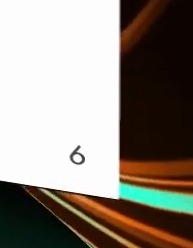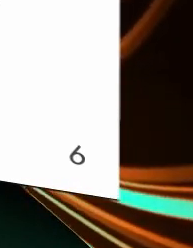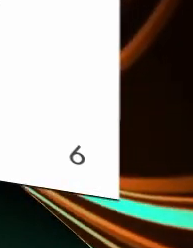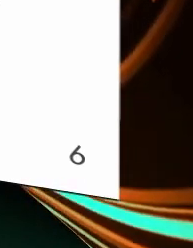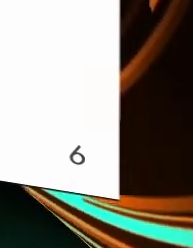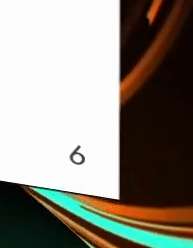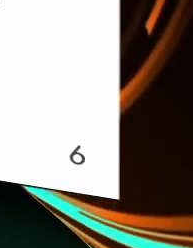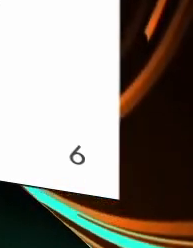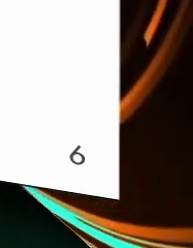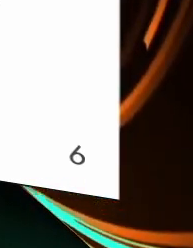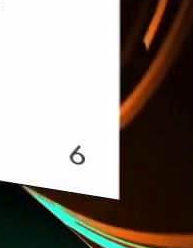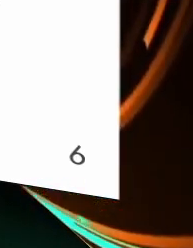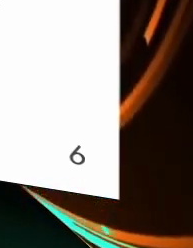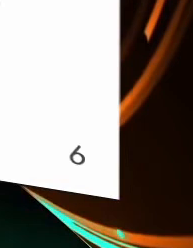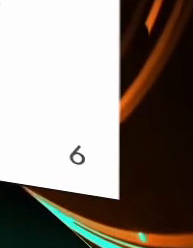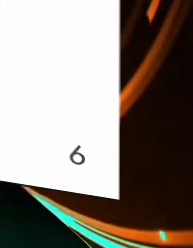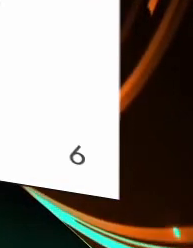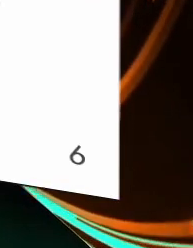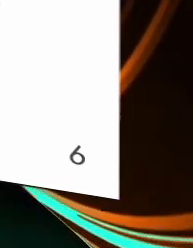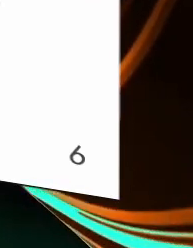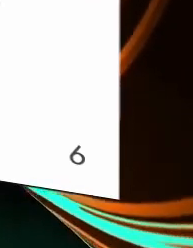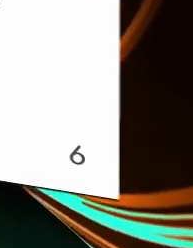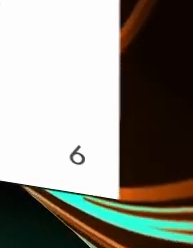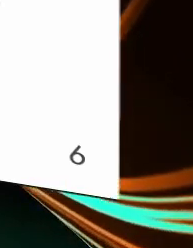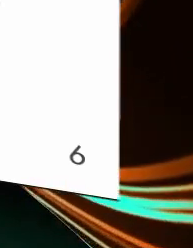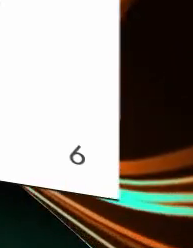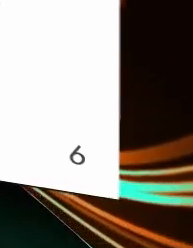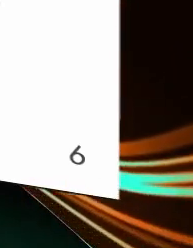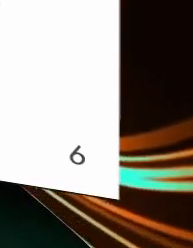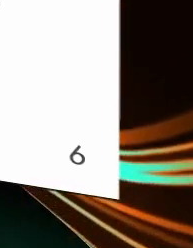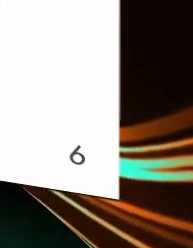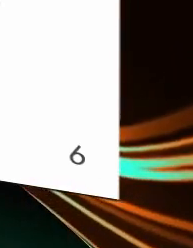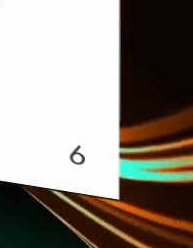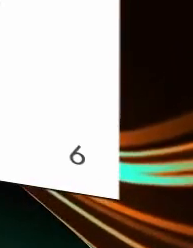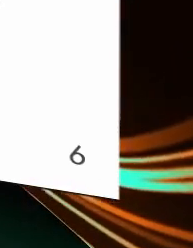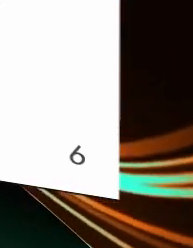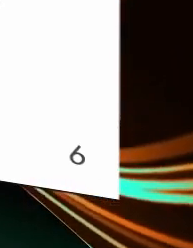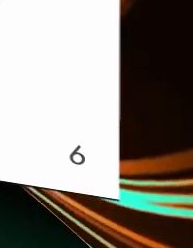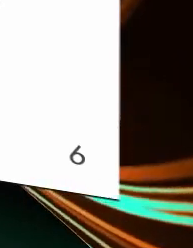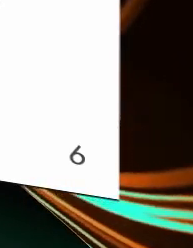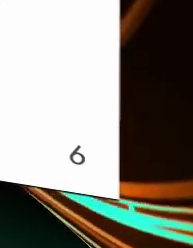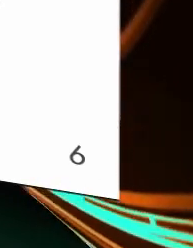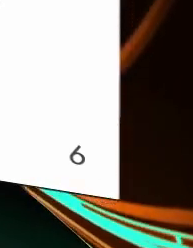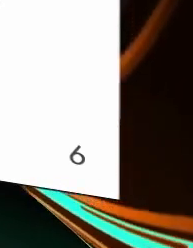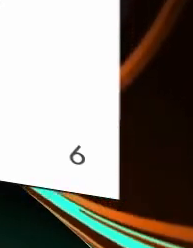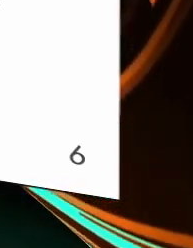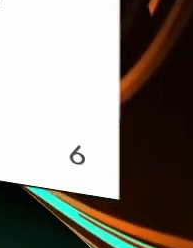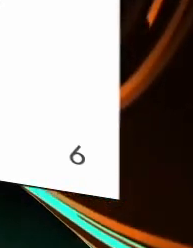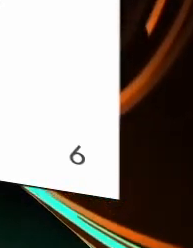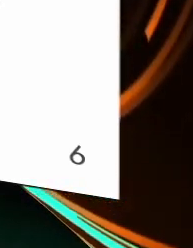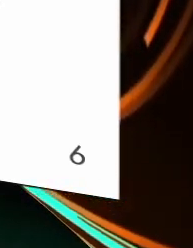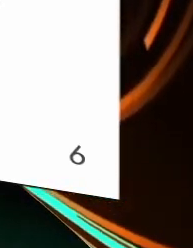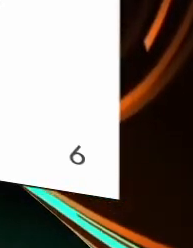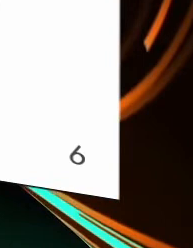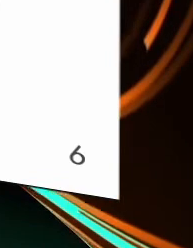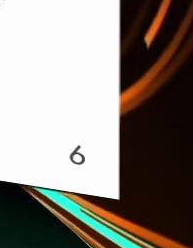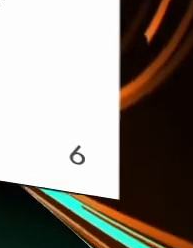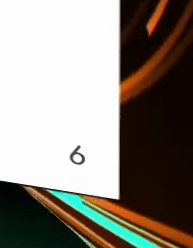una cantidad, normalmente son entre 12, 15 químicos, puede ser, dependiendo de los procesos de